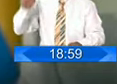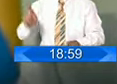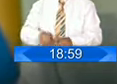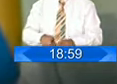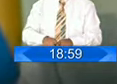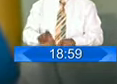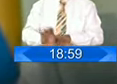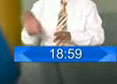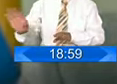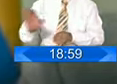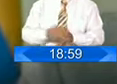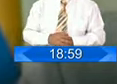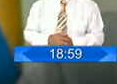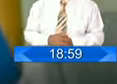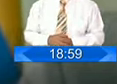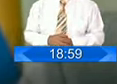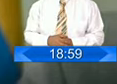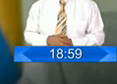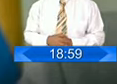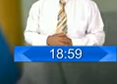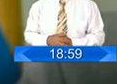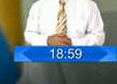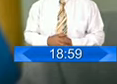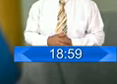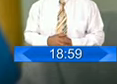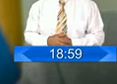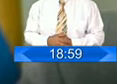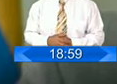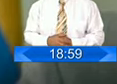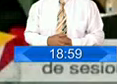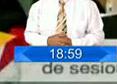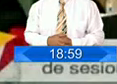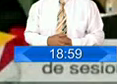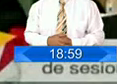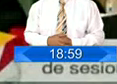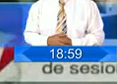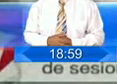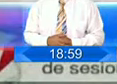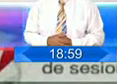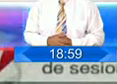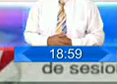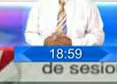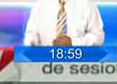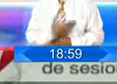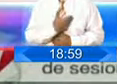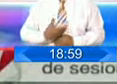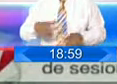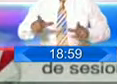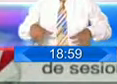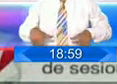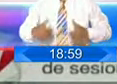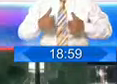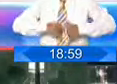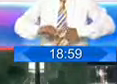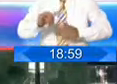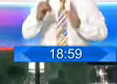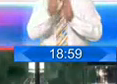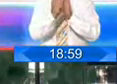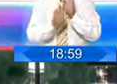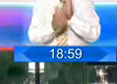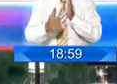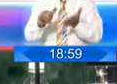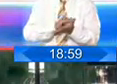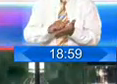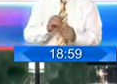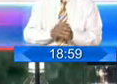difería de su forma de concebir la vida, de concebir la relación con los ciudadanos. El presidente Lenín Moreno siguió con su agenda en Nueva York. Este viernes